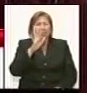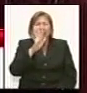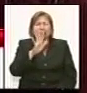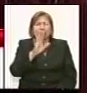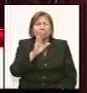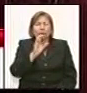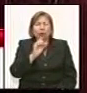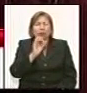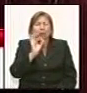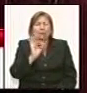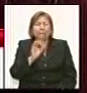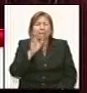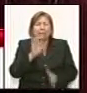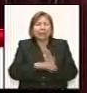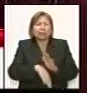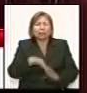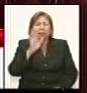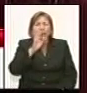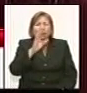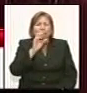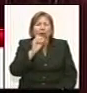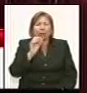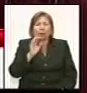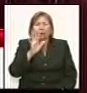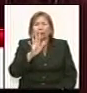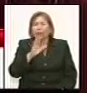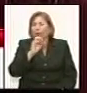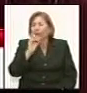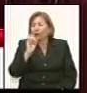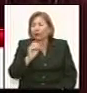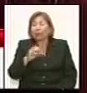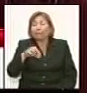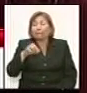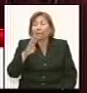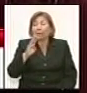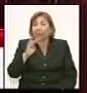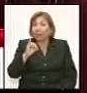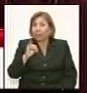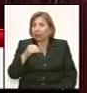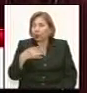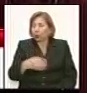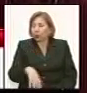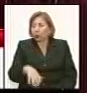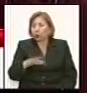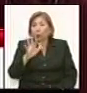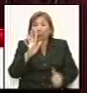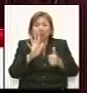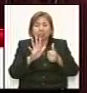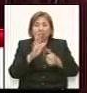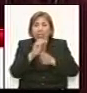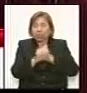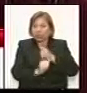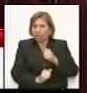50.4%, menos 50.4% el PBI de Venezuela en los últimos 6 años.